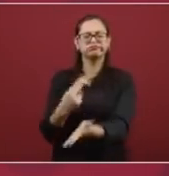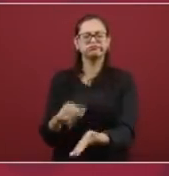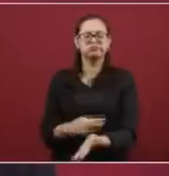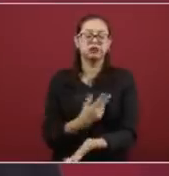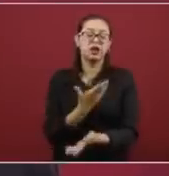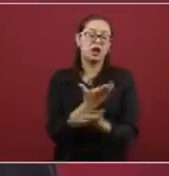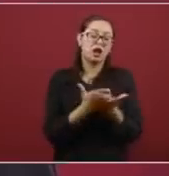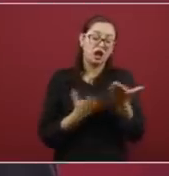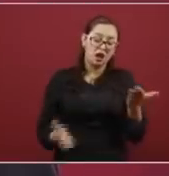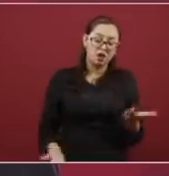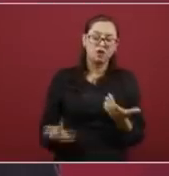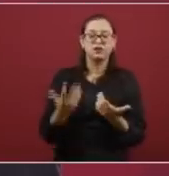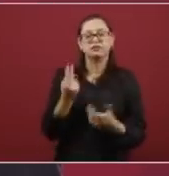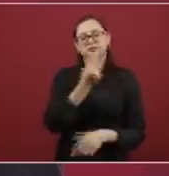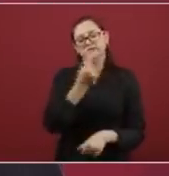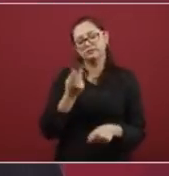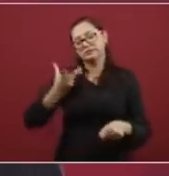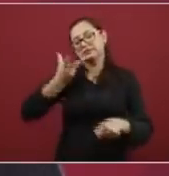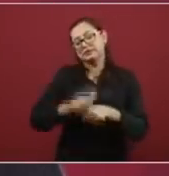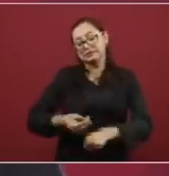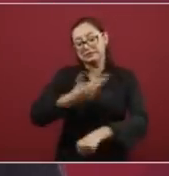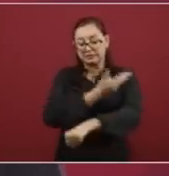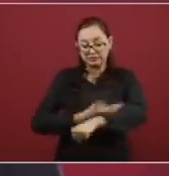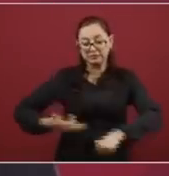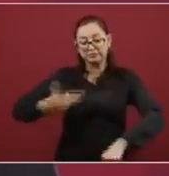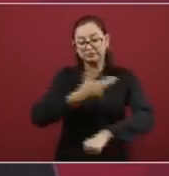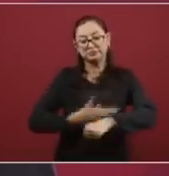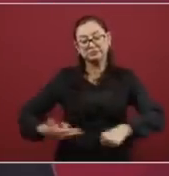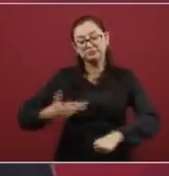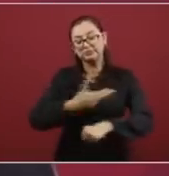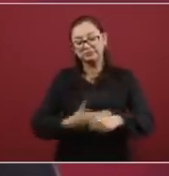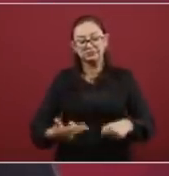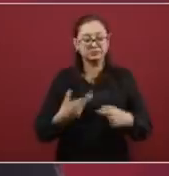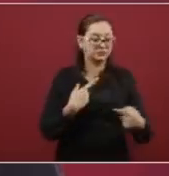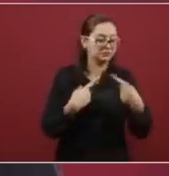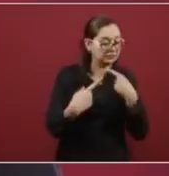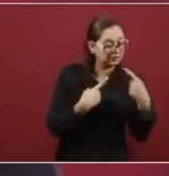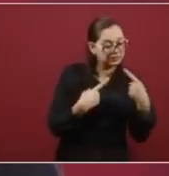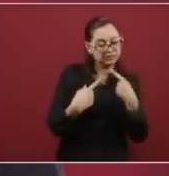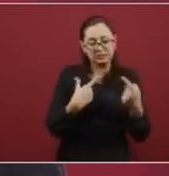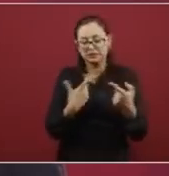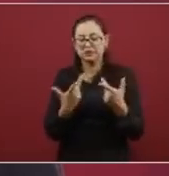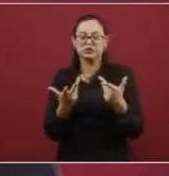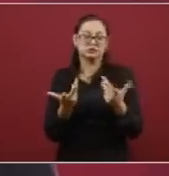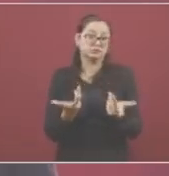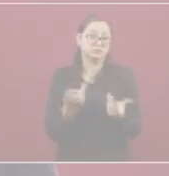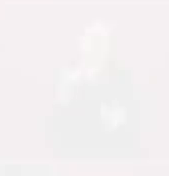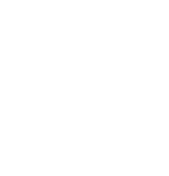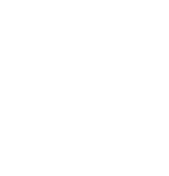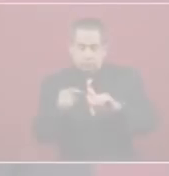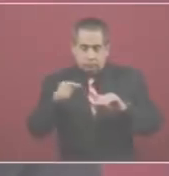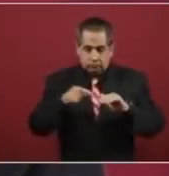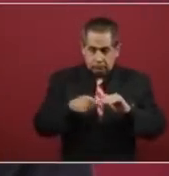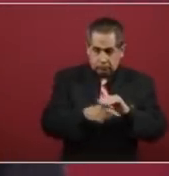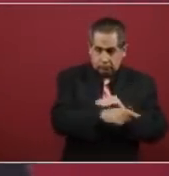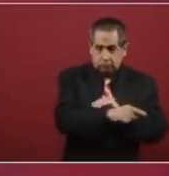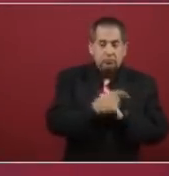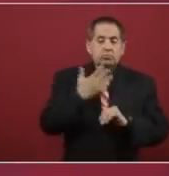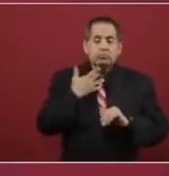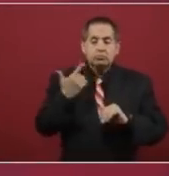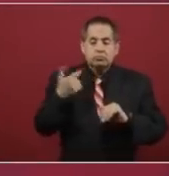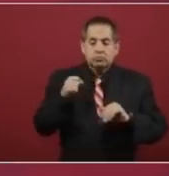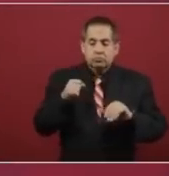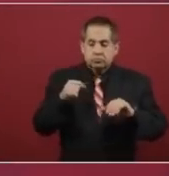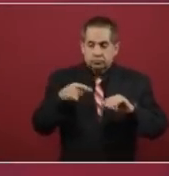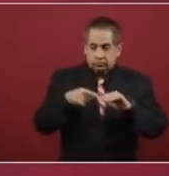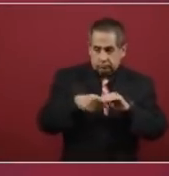dijo que va a la baja y hoy se pondrá en marcha un plan para reforzar la vigilancia de ductos de petróleos mexicanos. Hemos